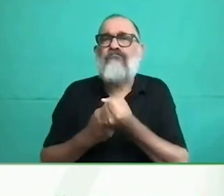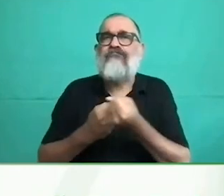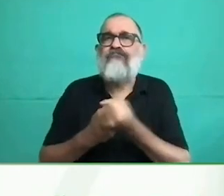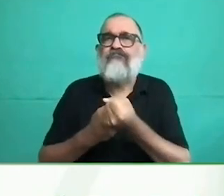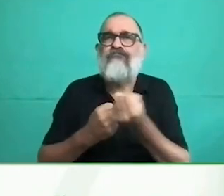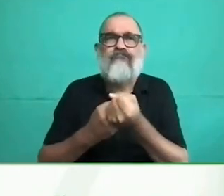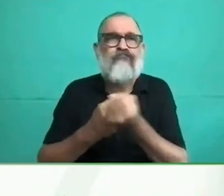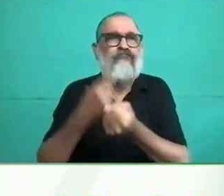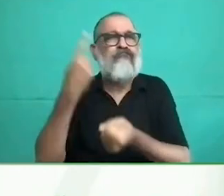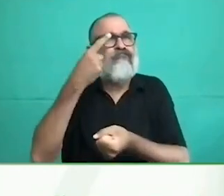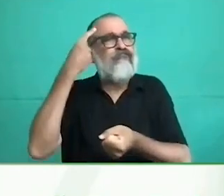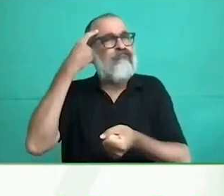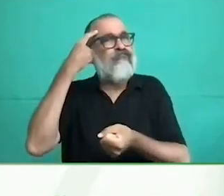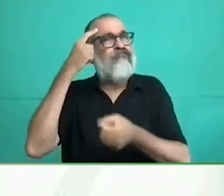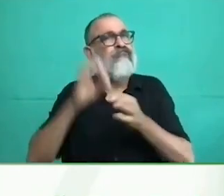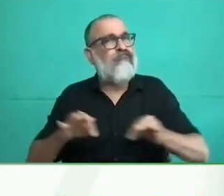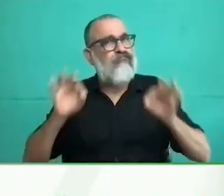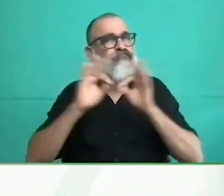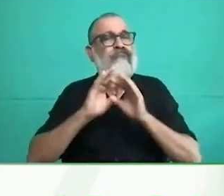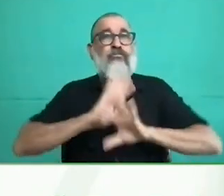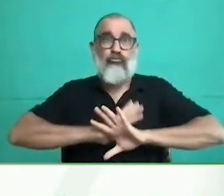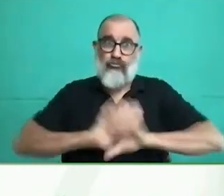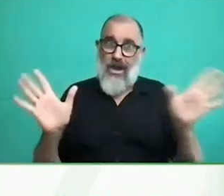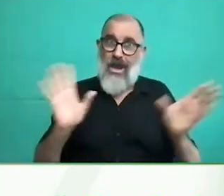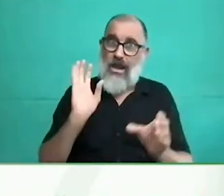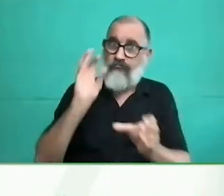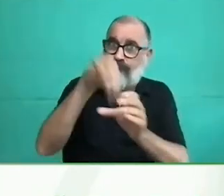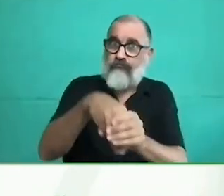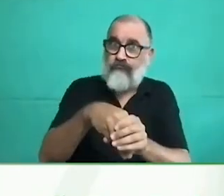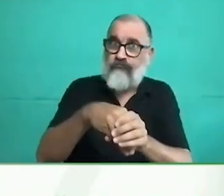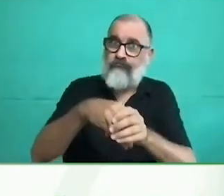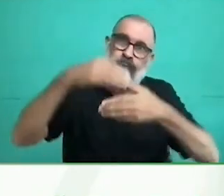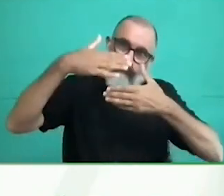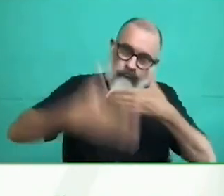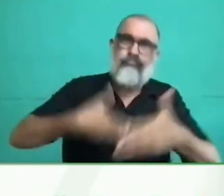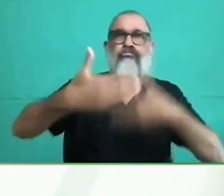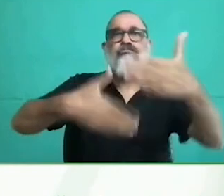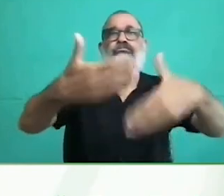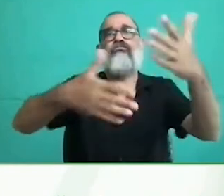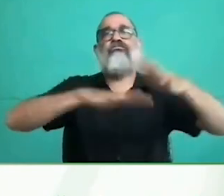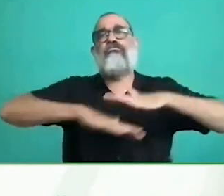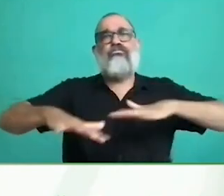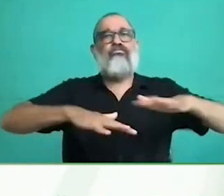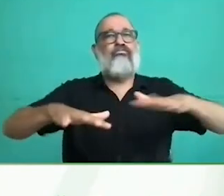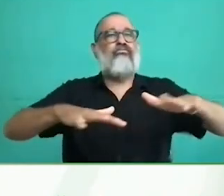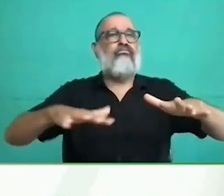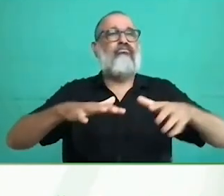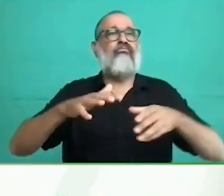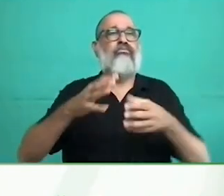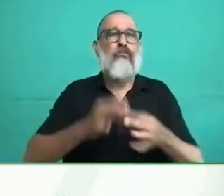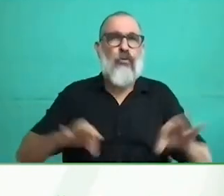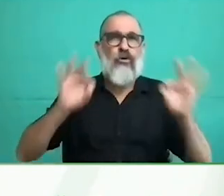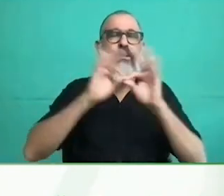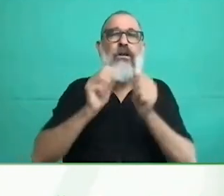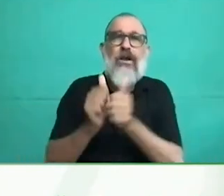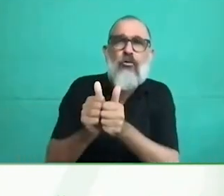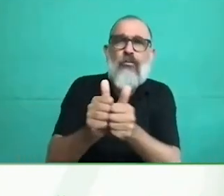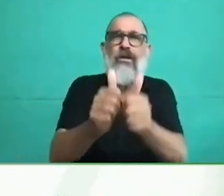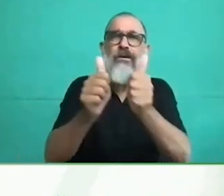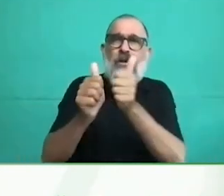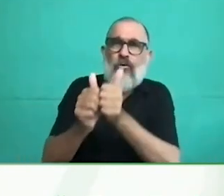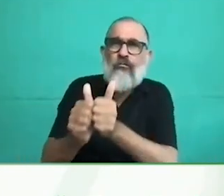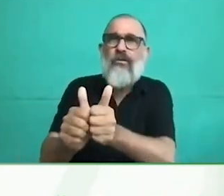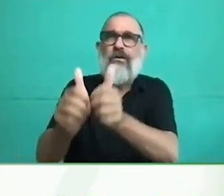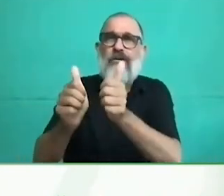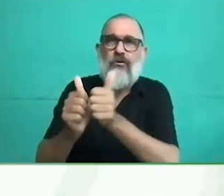nuestra coyuntura, se ha vuelto muy relevante que los jóvenes y sus familias puedan tener elementos básicos, ¿no?, para